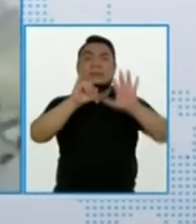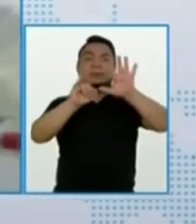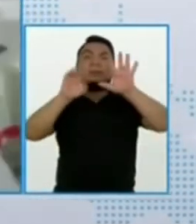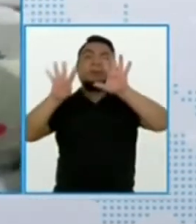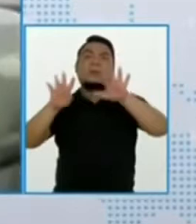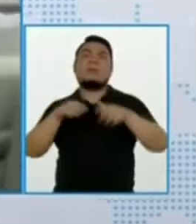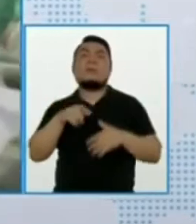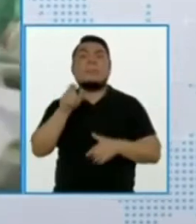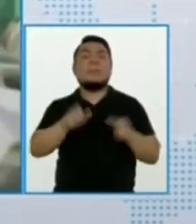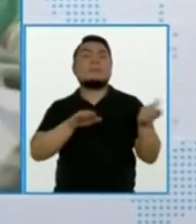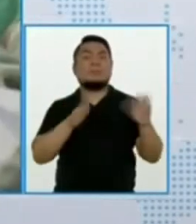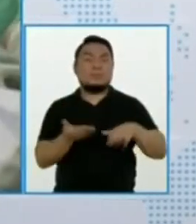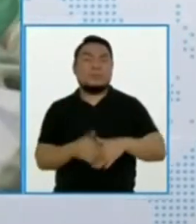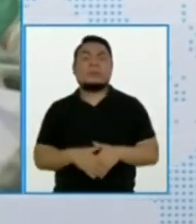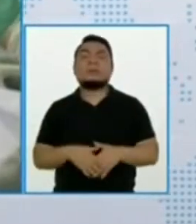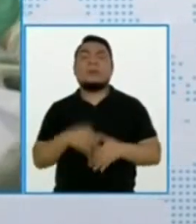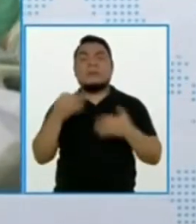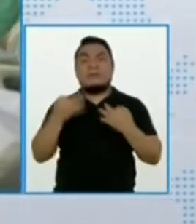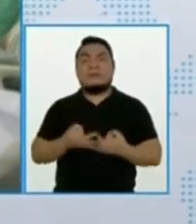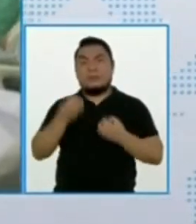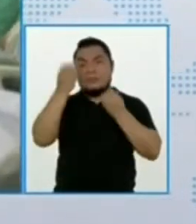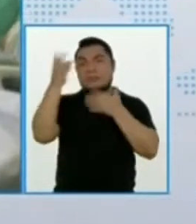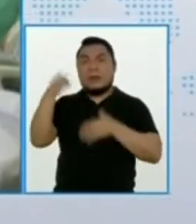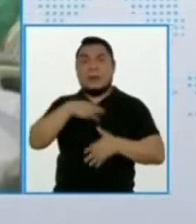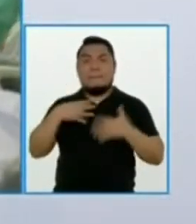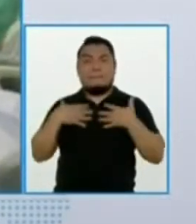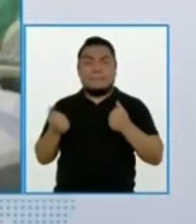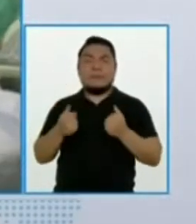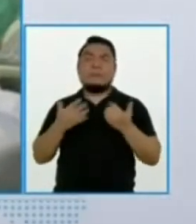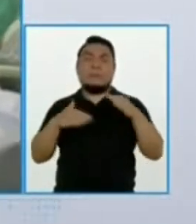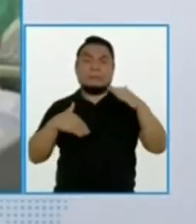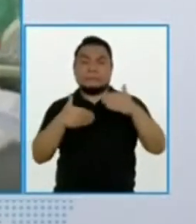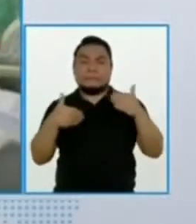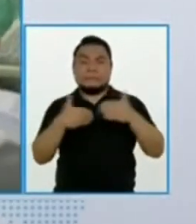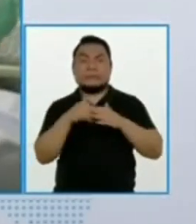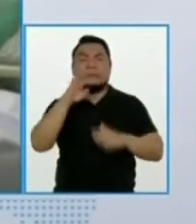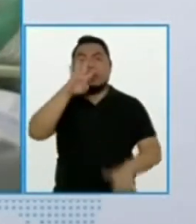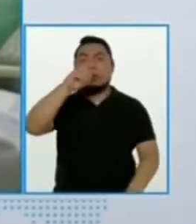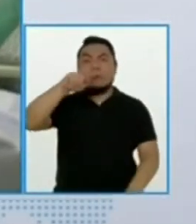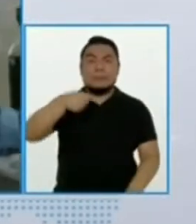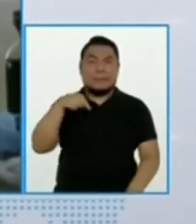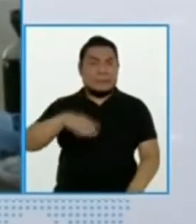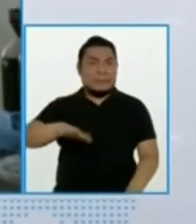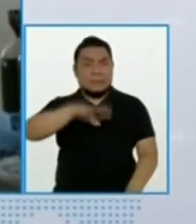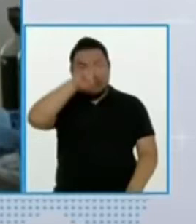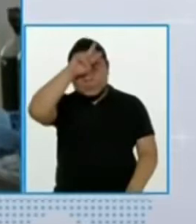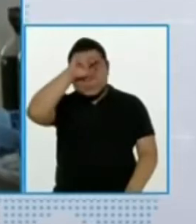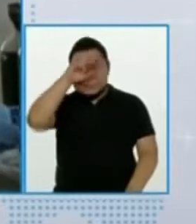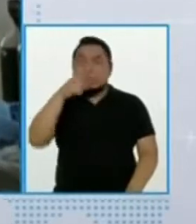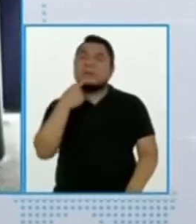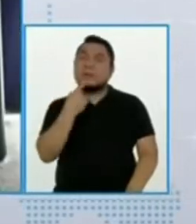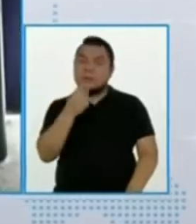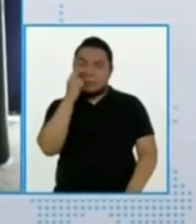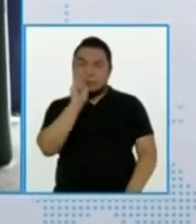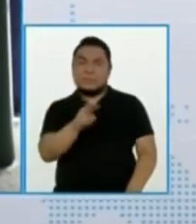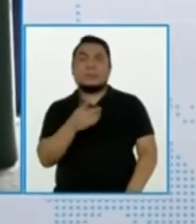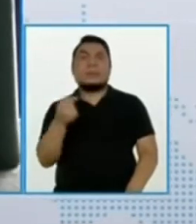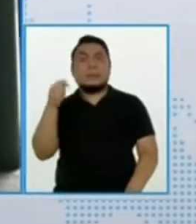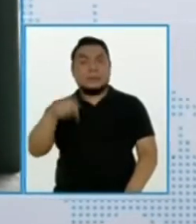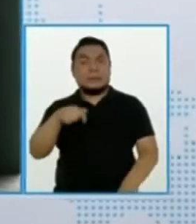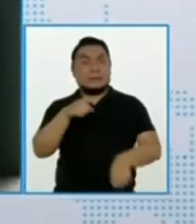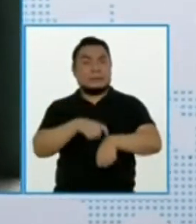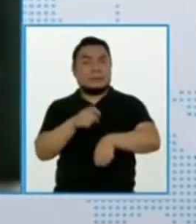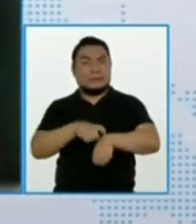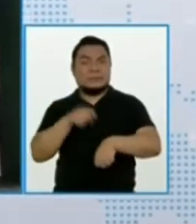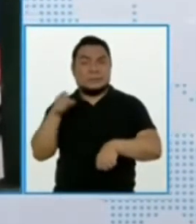169 fallecidos, según cifras oficiales del MINSA, y nos acercamos a los 40.000 en el país. Además que hemos apreciado que en esta